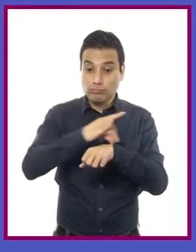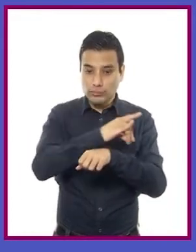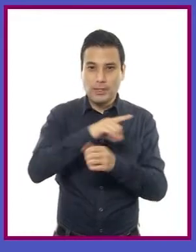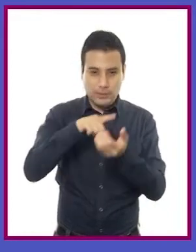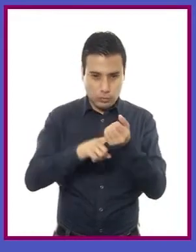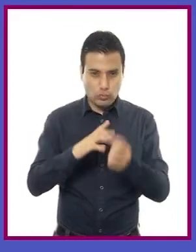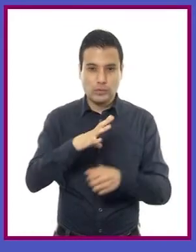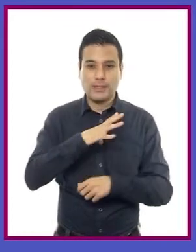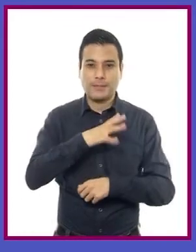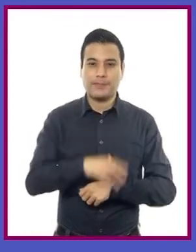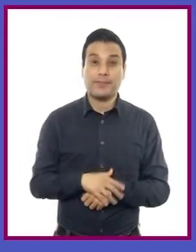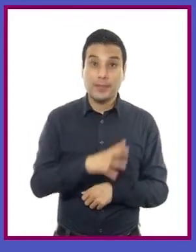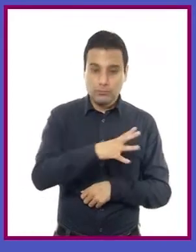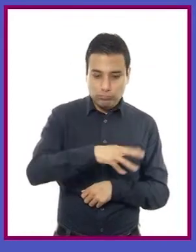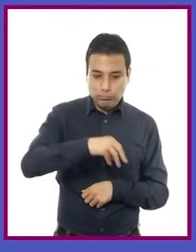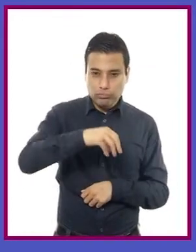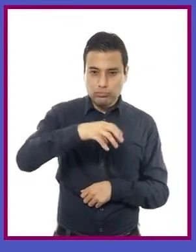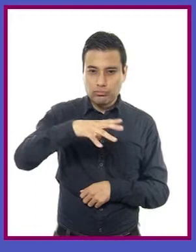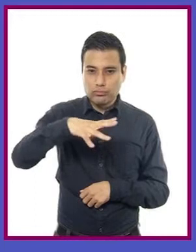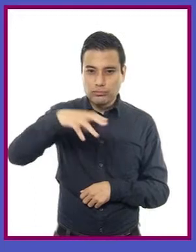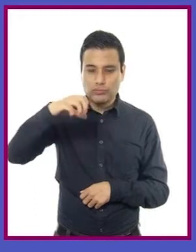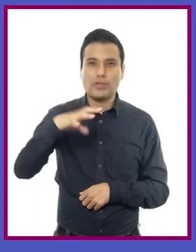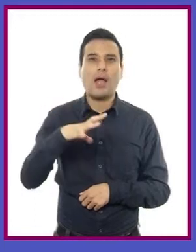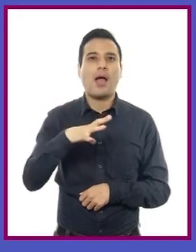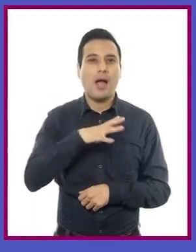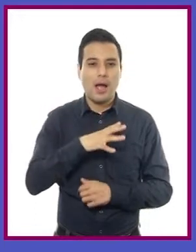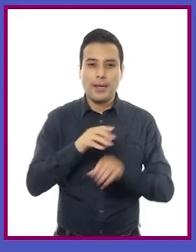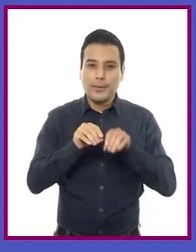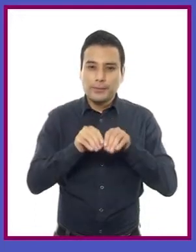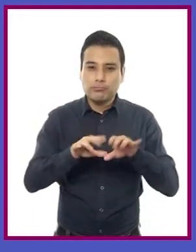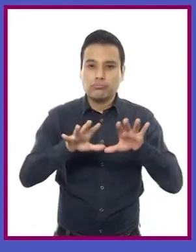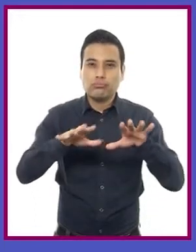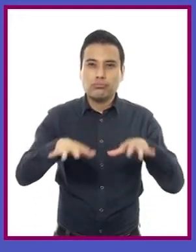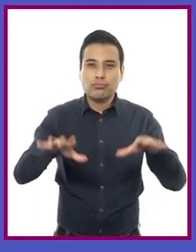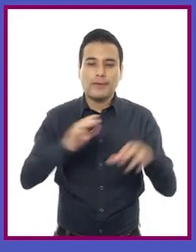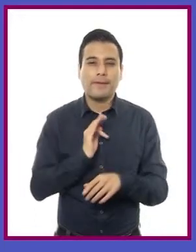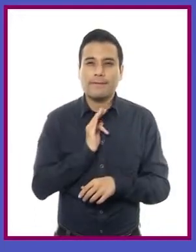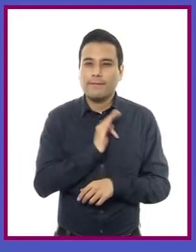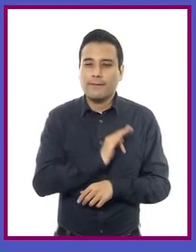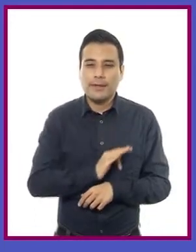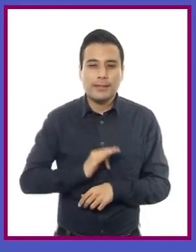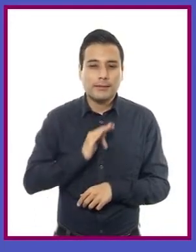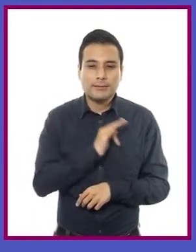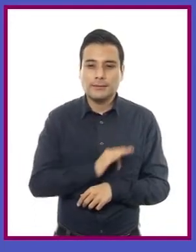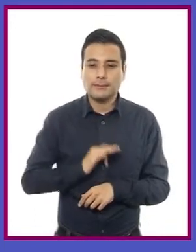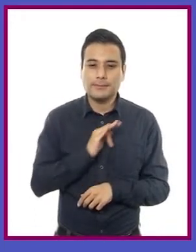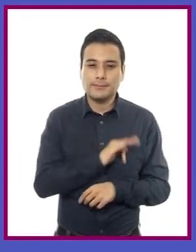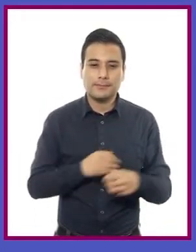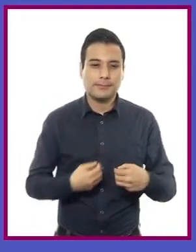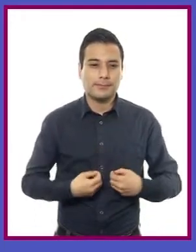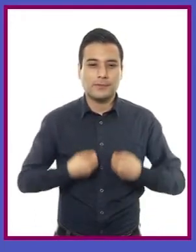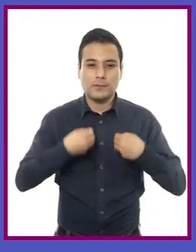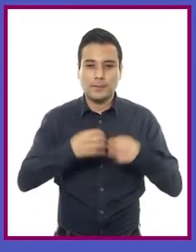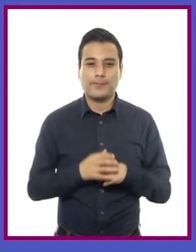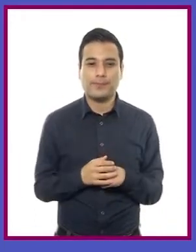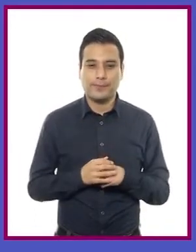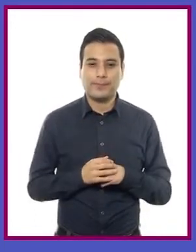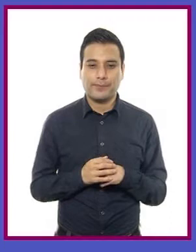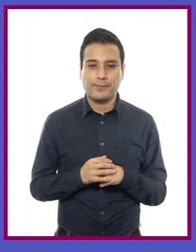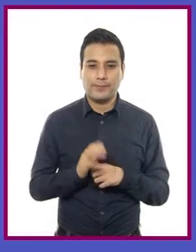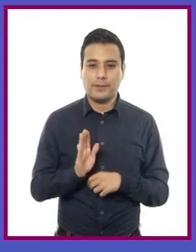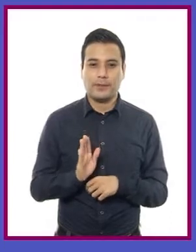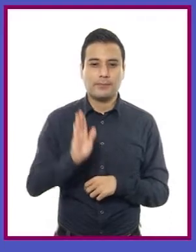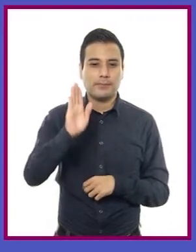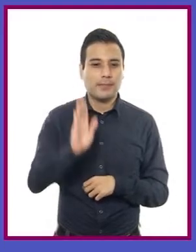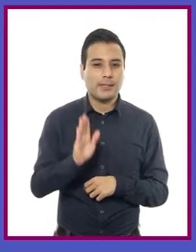La medusa no oculta nada, más bien despliega su dicha de estar viva por un instante. Parece la disponible,